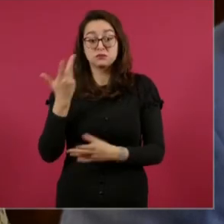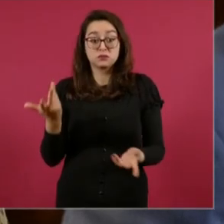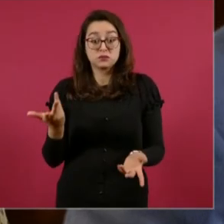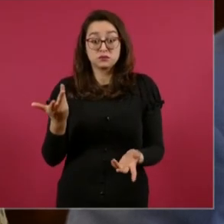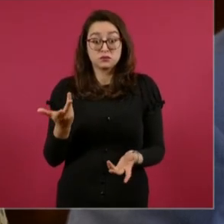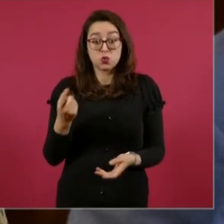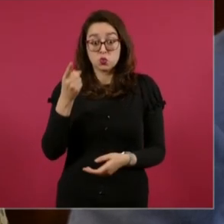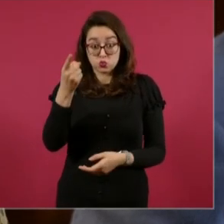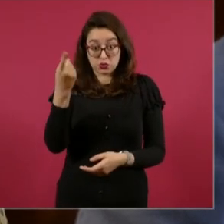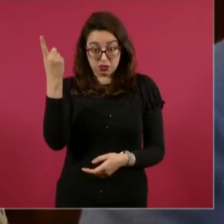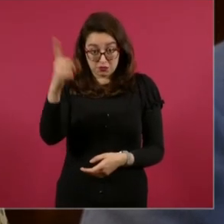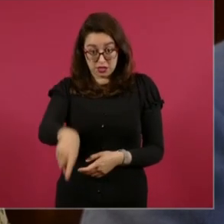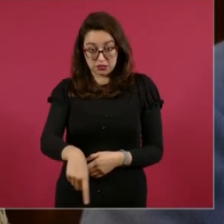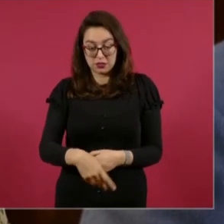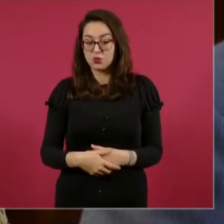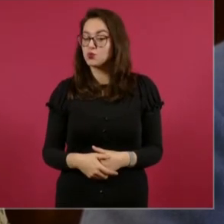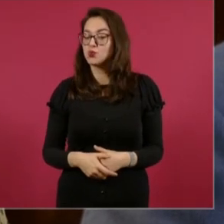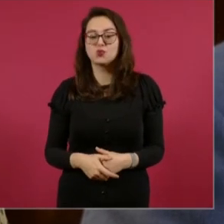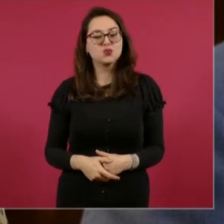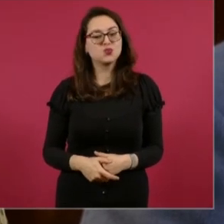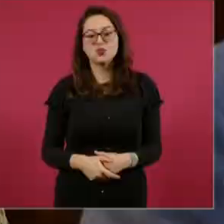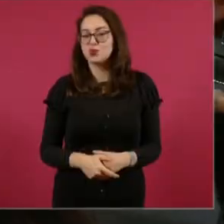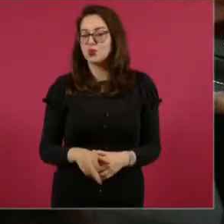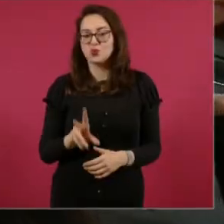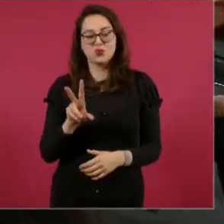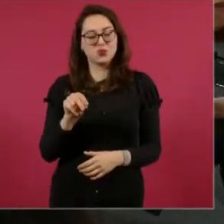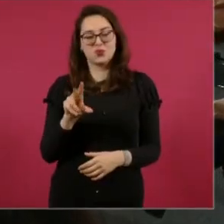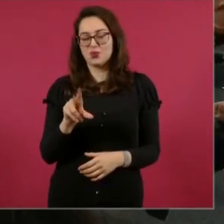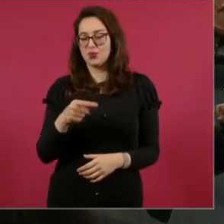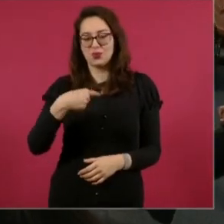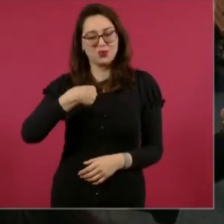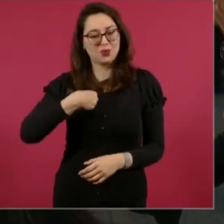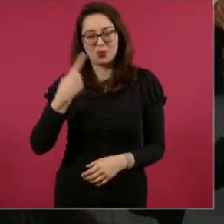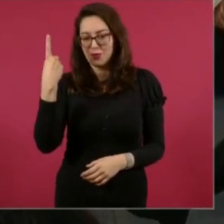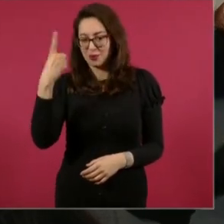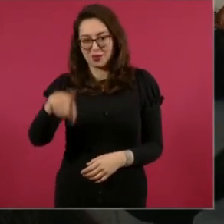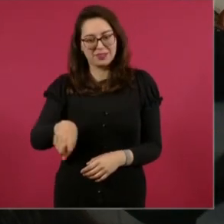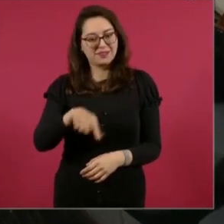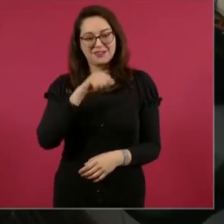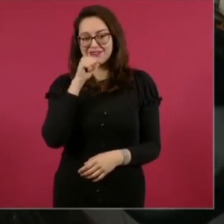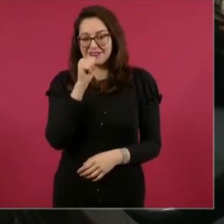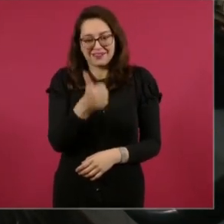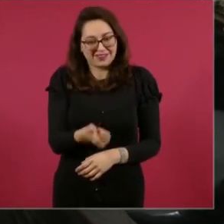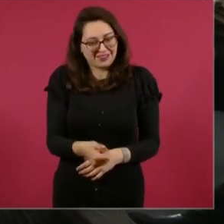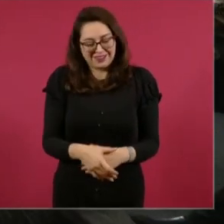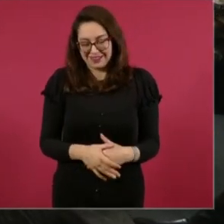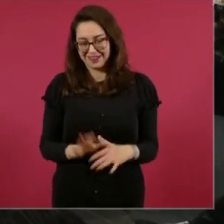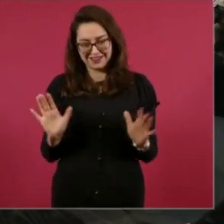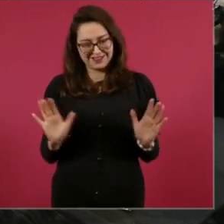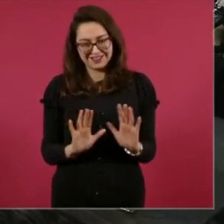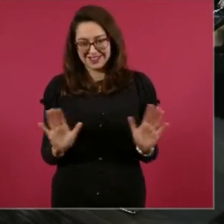que usted les ha dado? No, yo les doy la instrucción de que ellos… les tengo